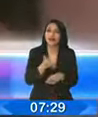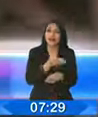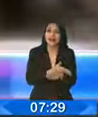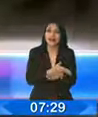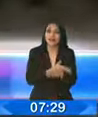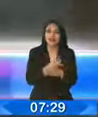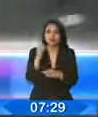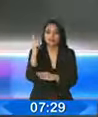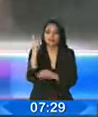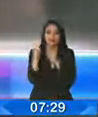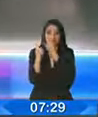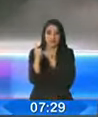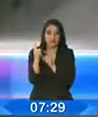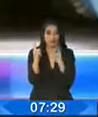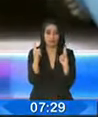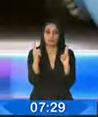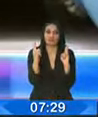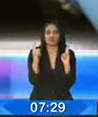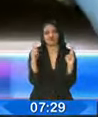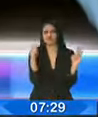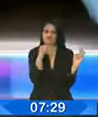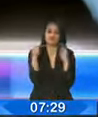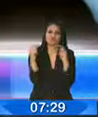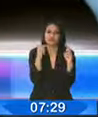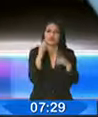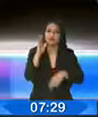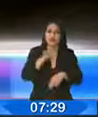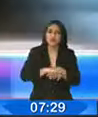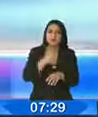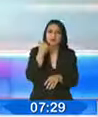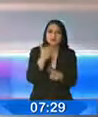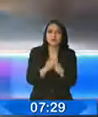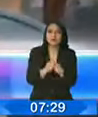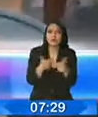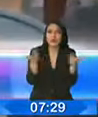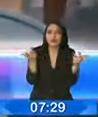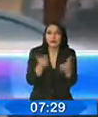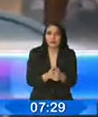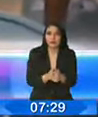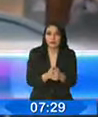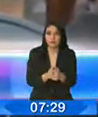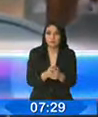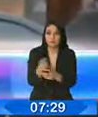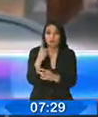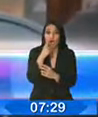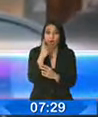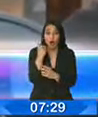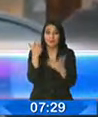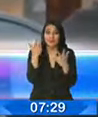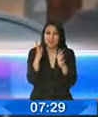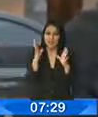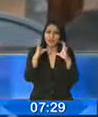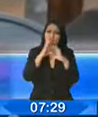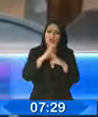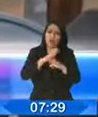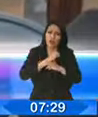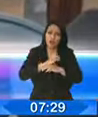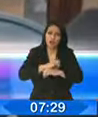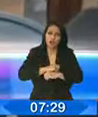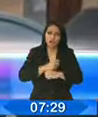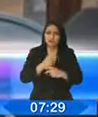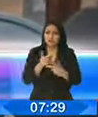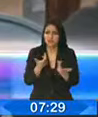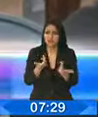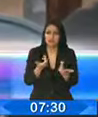el difunto y los extranjeros, todo por un celular. ¿Quién habría estado ya retornando a su casa después de una noche